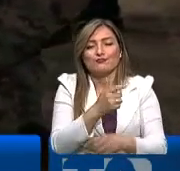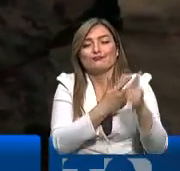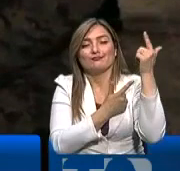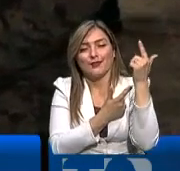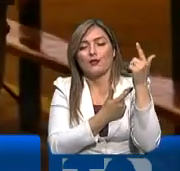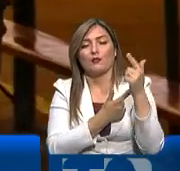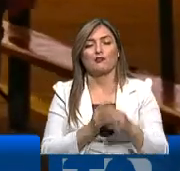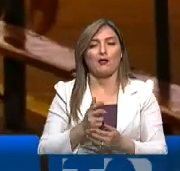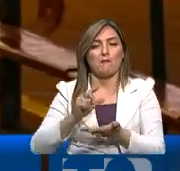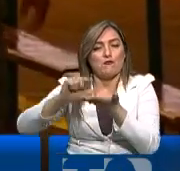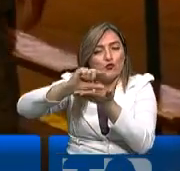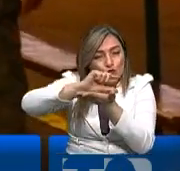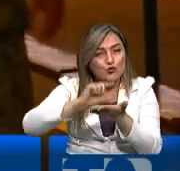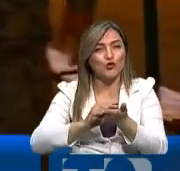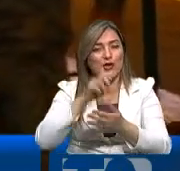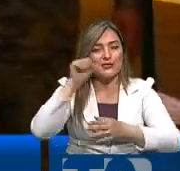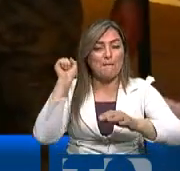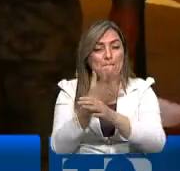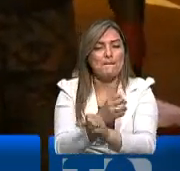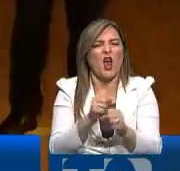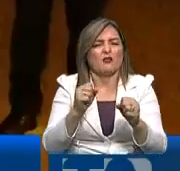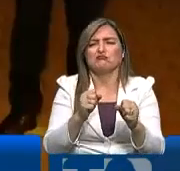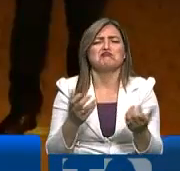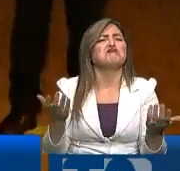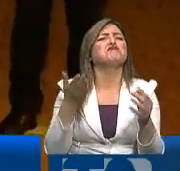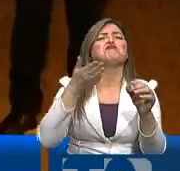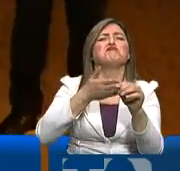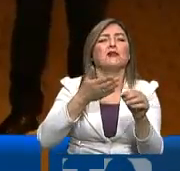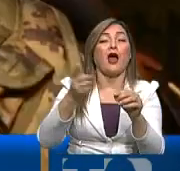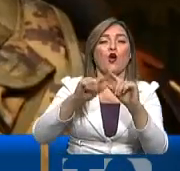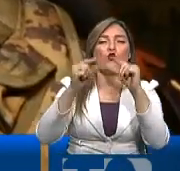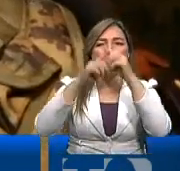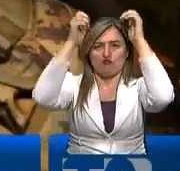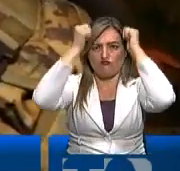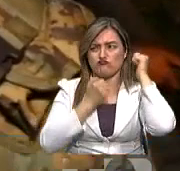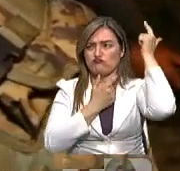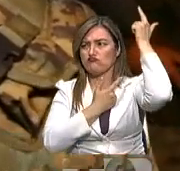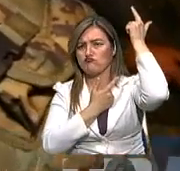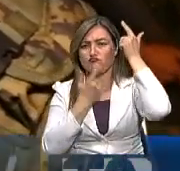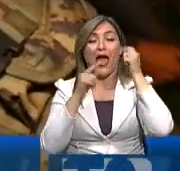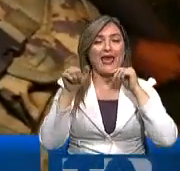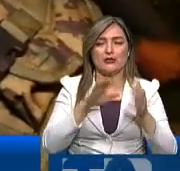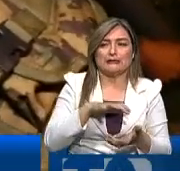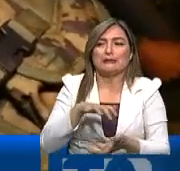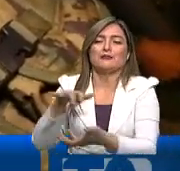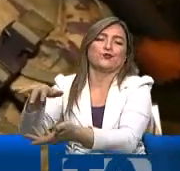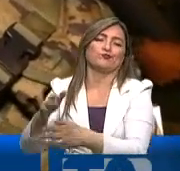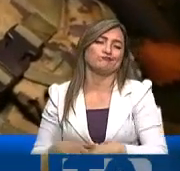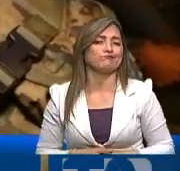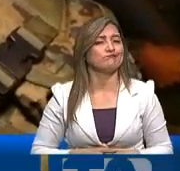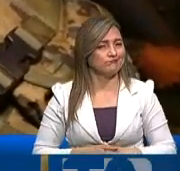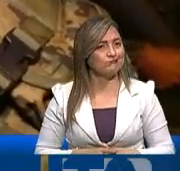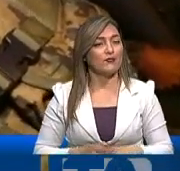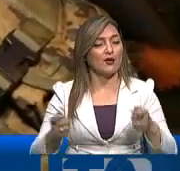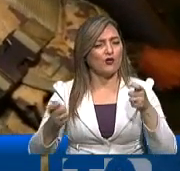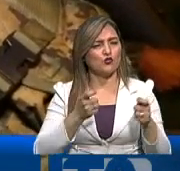y explosivos que tienen como destino los grupos armados irregulares de Colombia. Sí, lógicamente hemos tenido bastantes resultados en lo que se